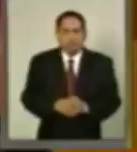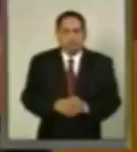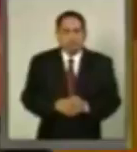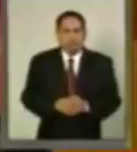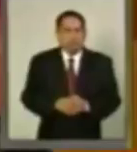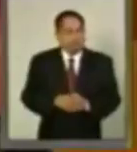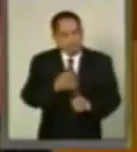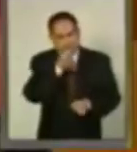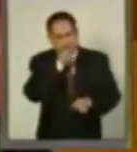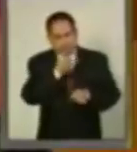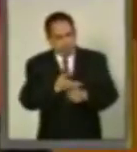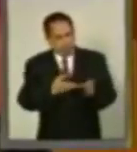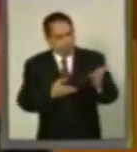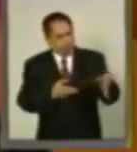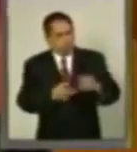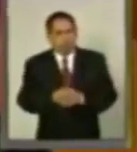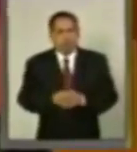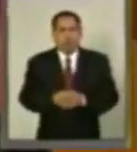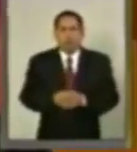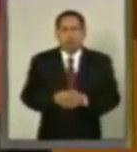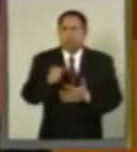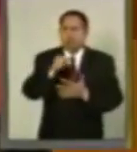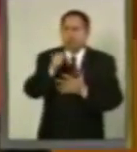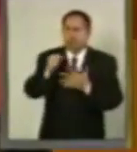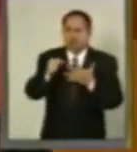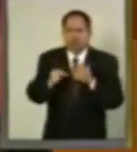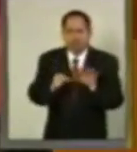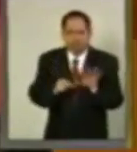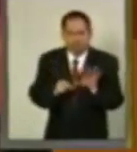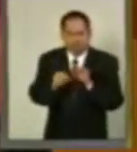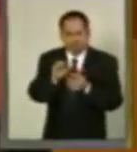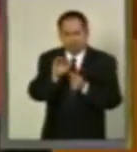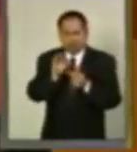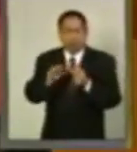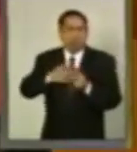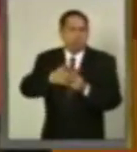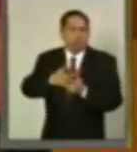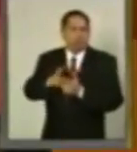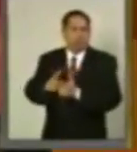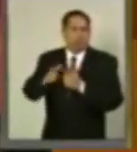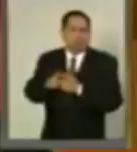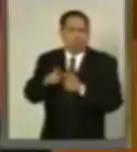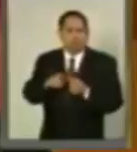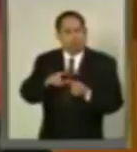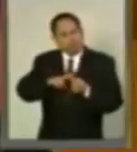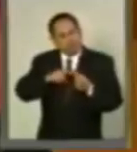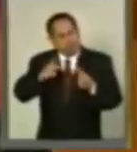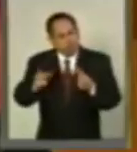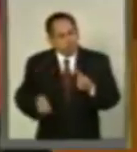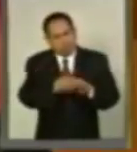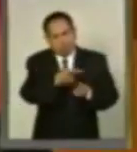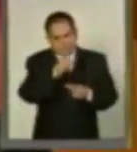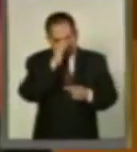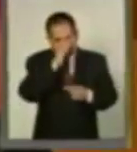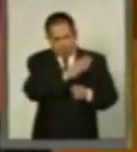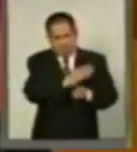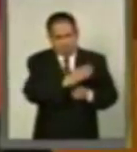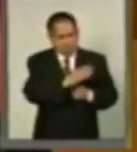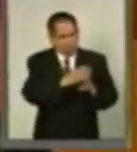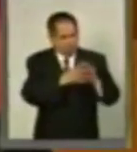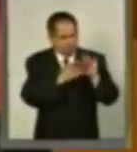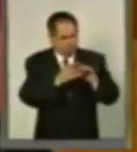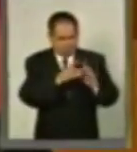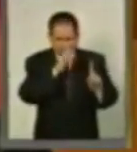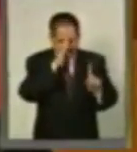Secretario, al hilo de los asuntos que hemos seleccionado en nuestro grupo parlamentario, realizaré las preguntas y